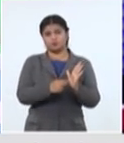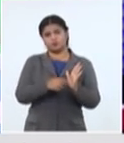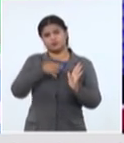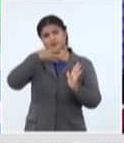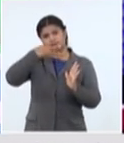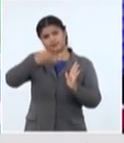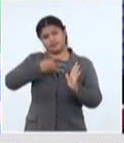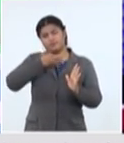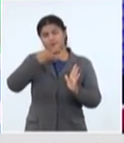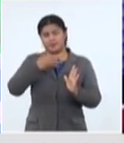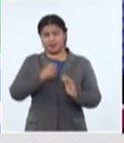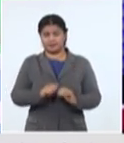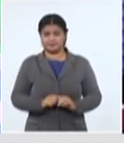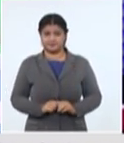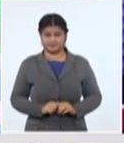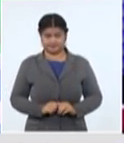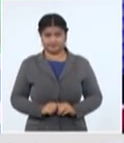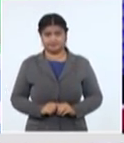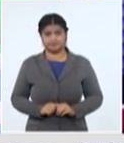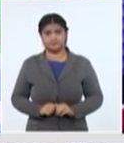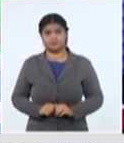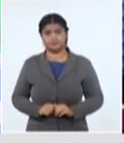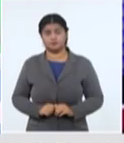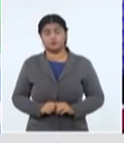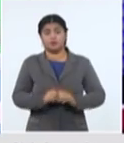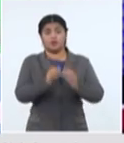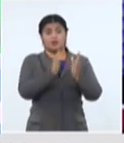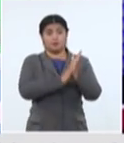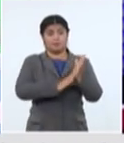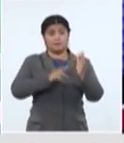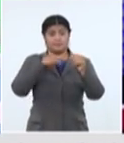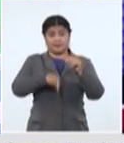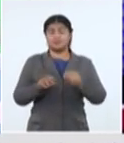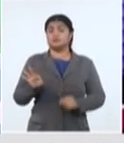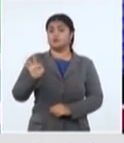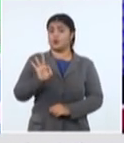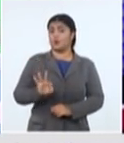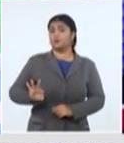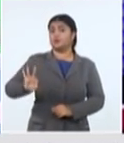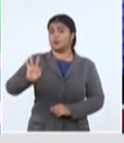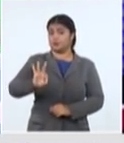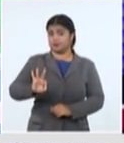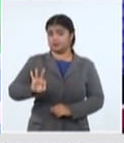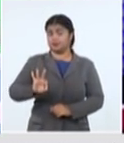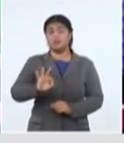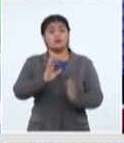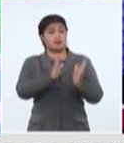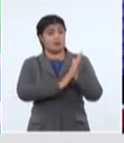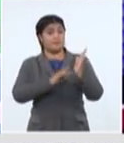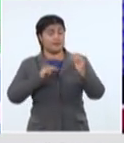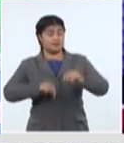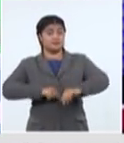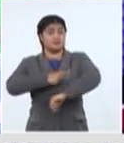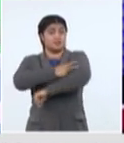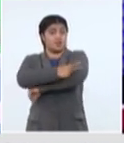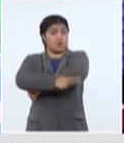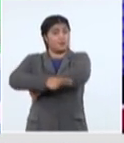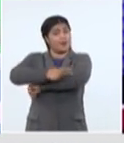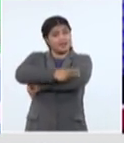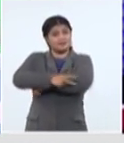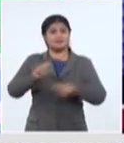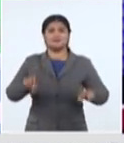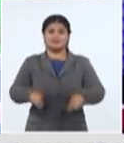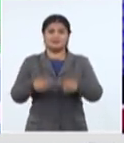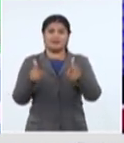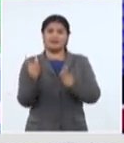en el llamado mes rosa, que es el mes de octubre, el mes donde muchos países actúan en la lucha contra el cáncer.